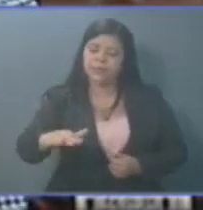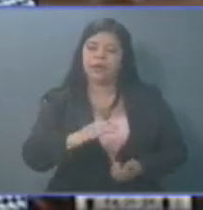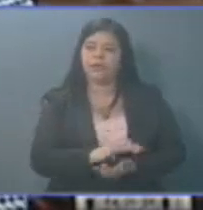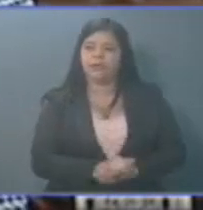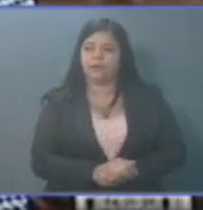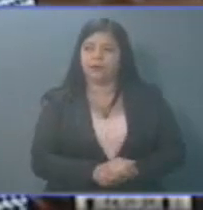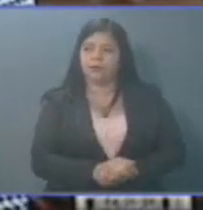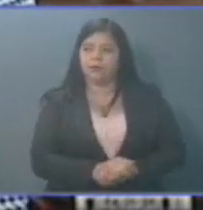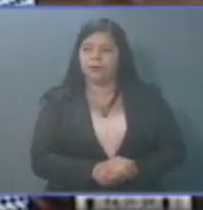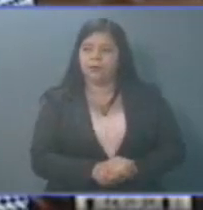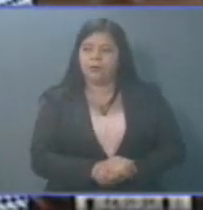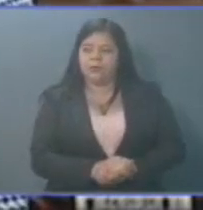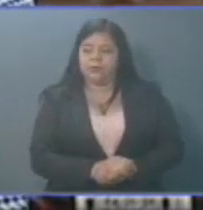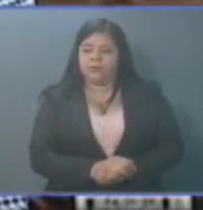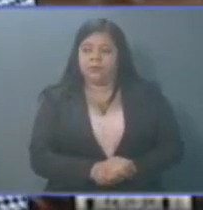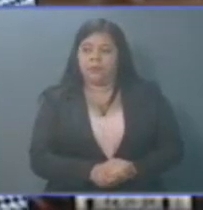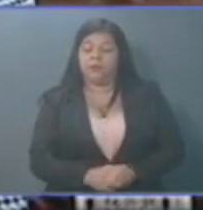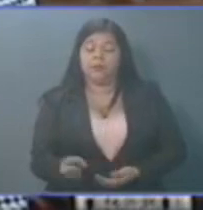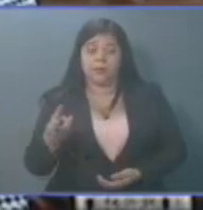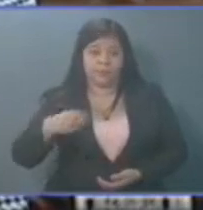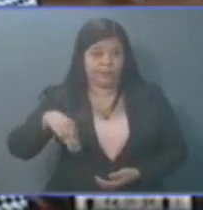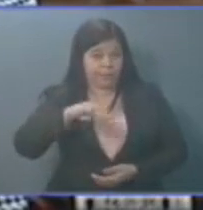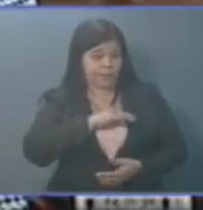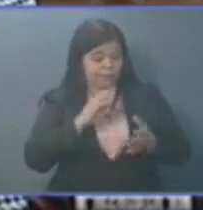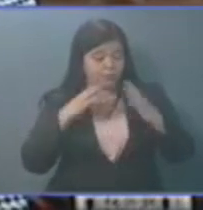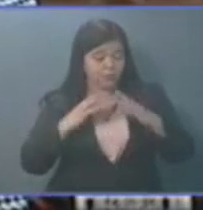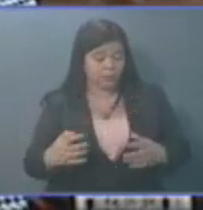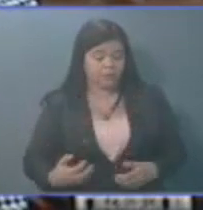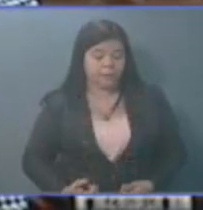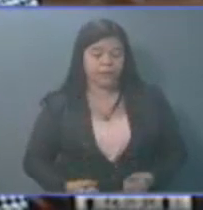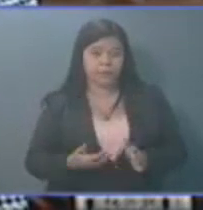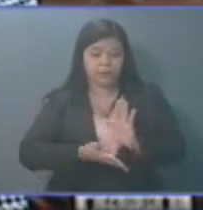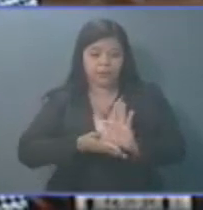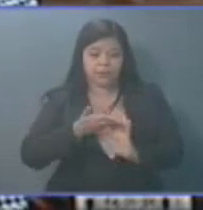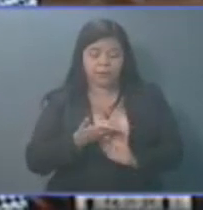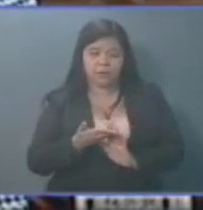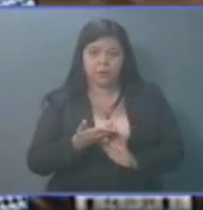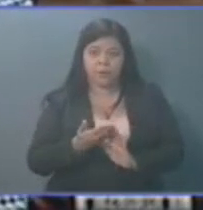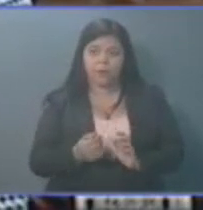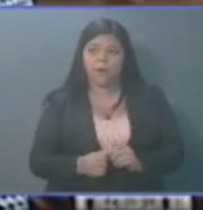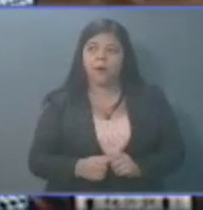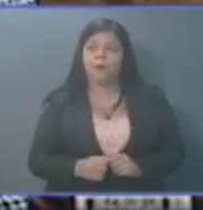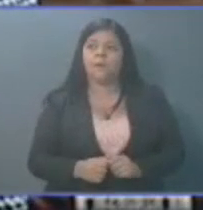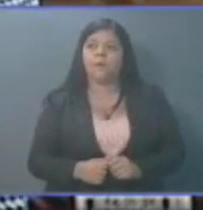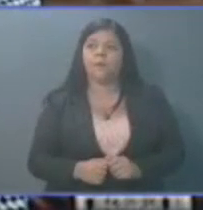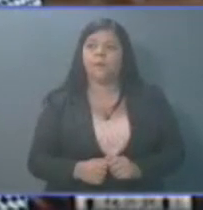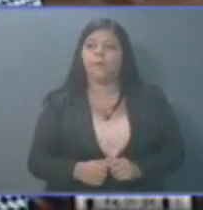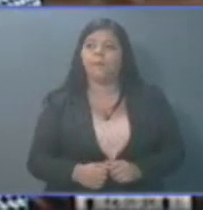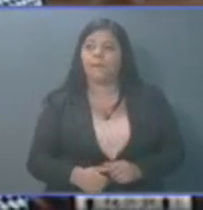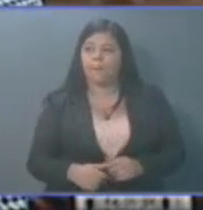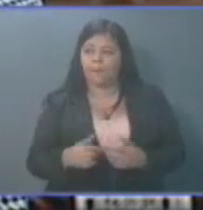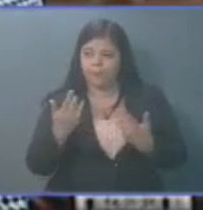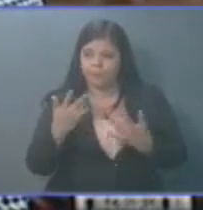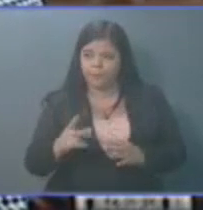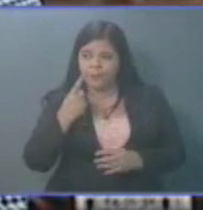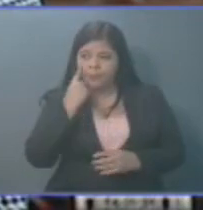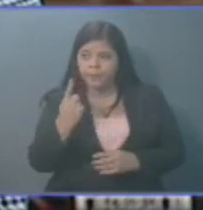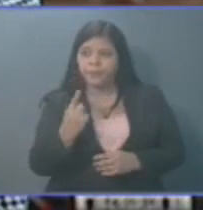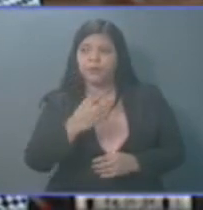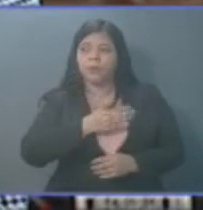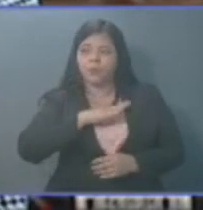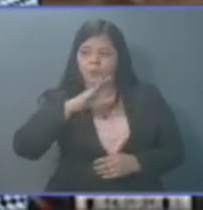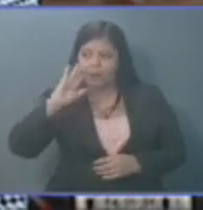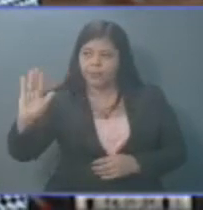Estado. El Ministerio de Gobernación y Desarrollo Territorial dará cumplimiento